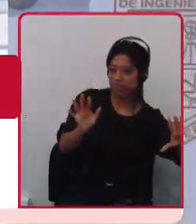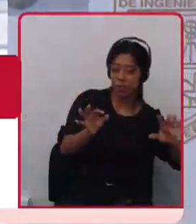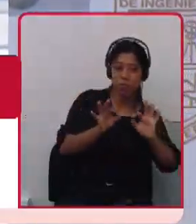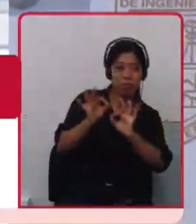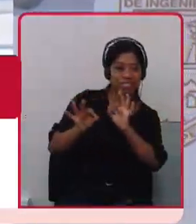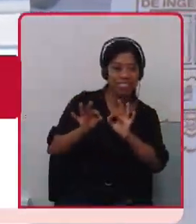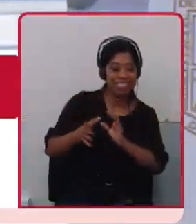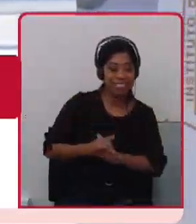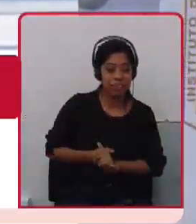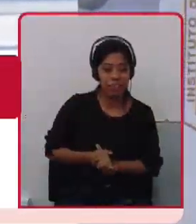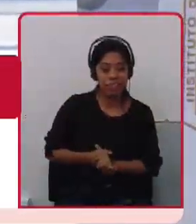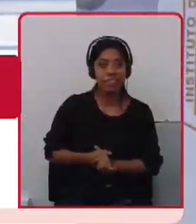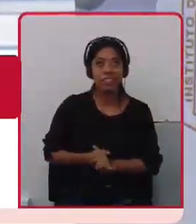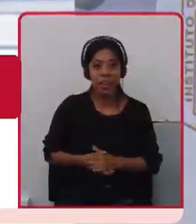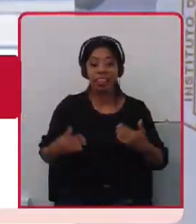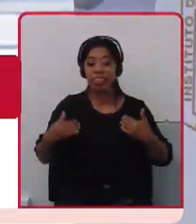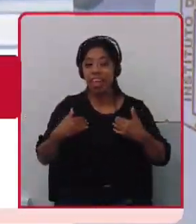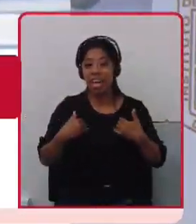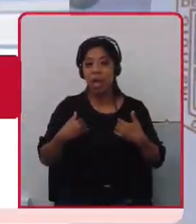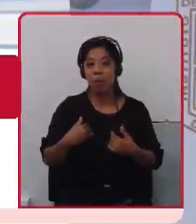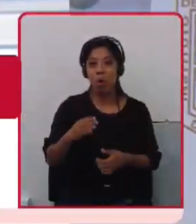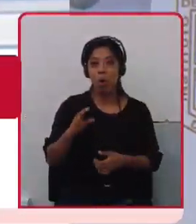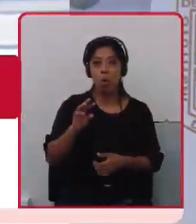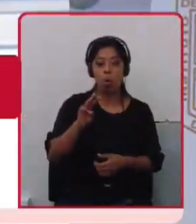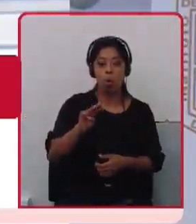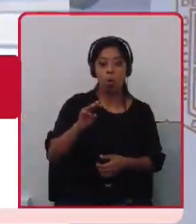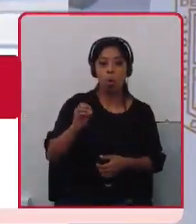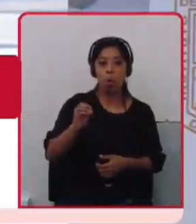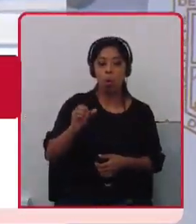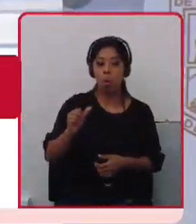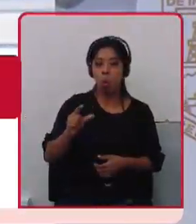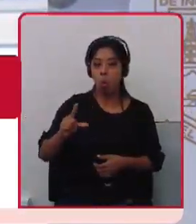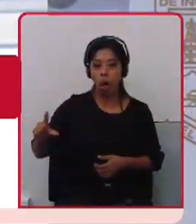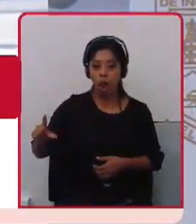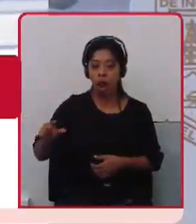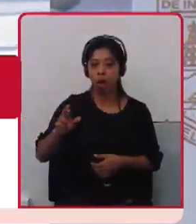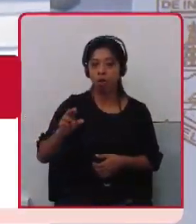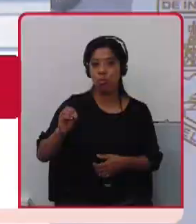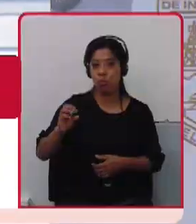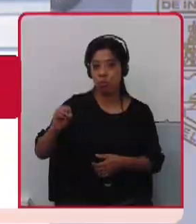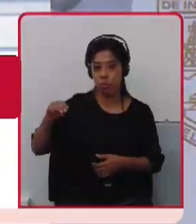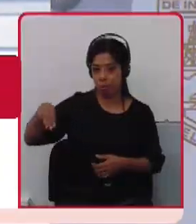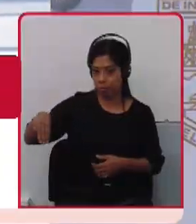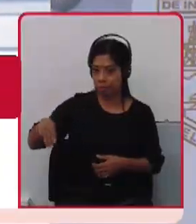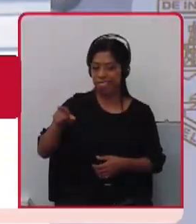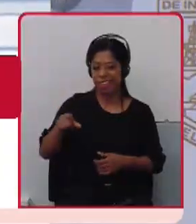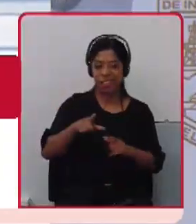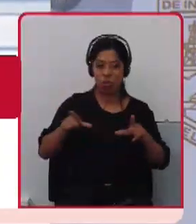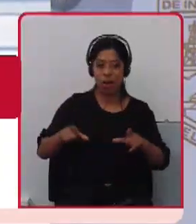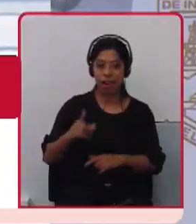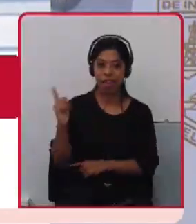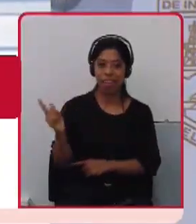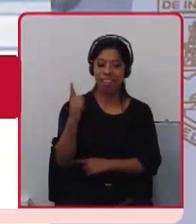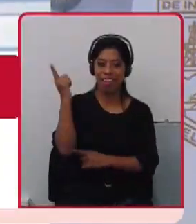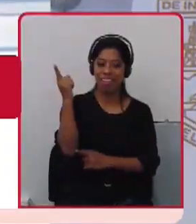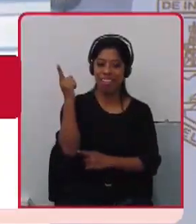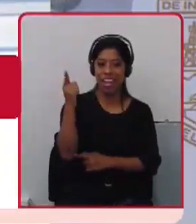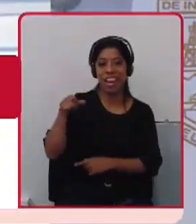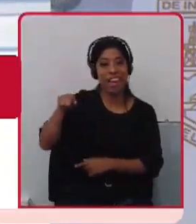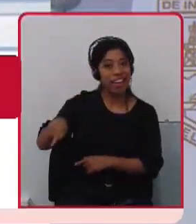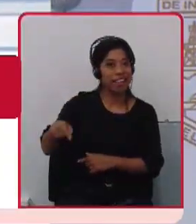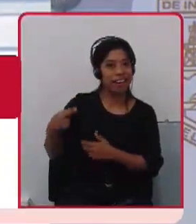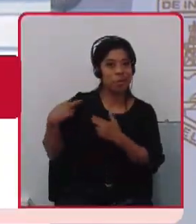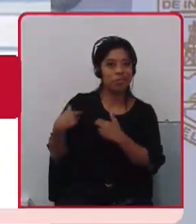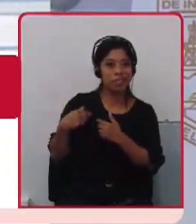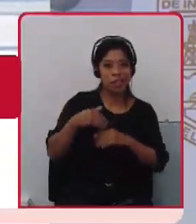pasa es que nosotros tenemos una sala que le llaman War Room, en una parada de planta. Está conformada por el líder de parada de planta